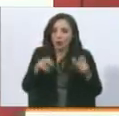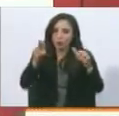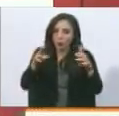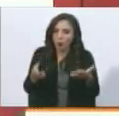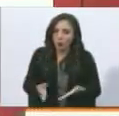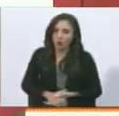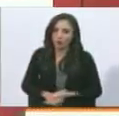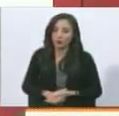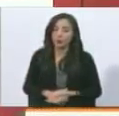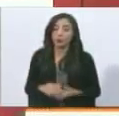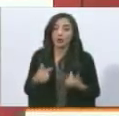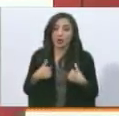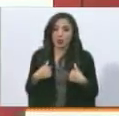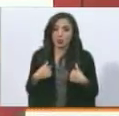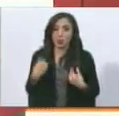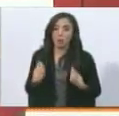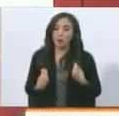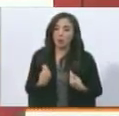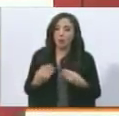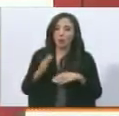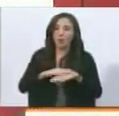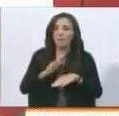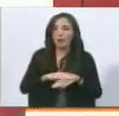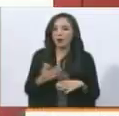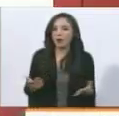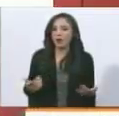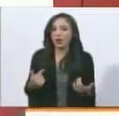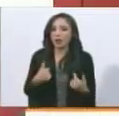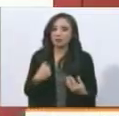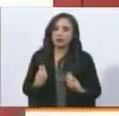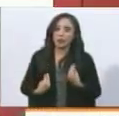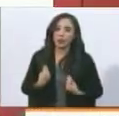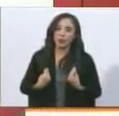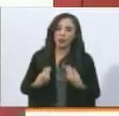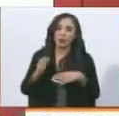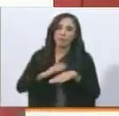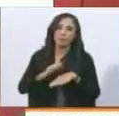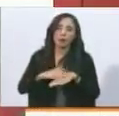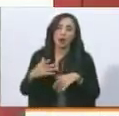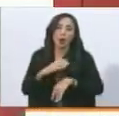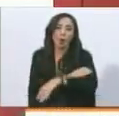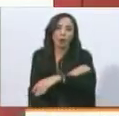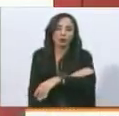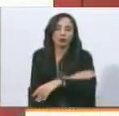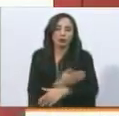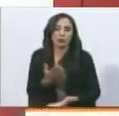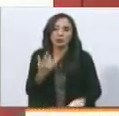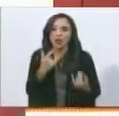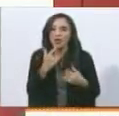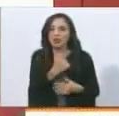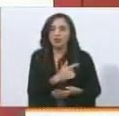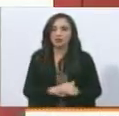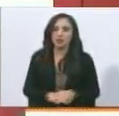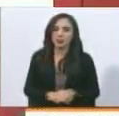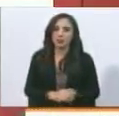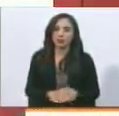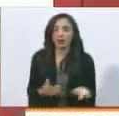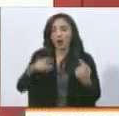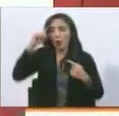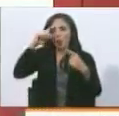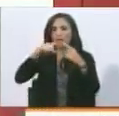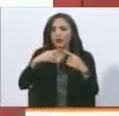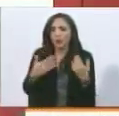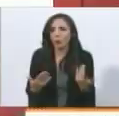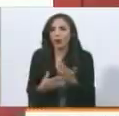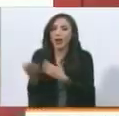Yo me preocupo de esta gente de la oposición que diga, porque ¿cuáles eran los métodos que usaban en la